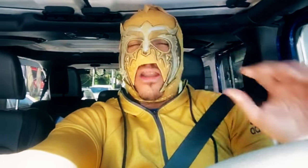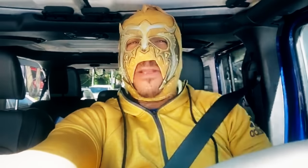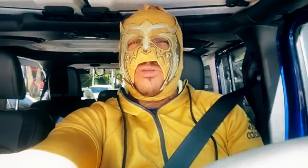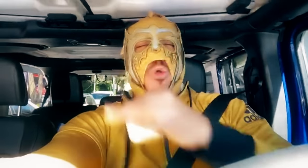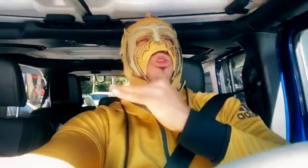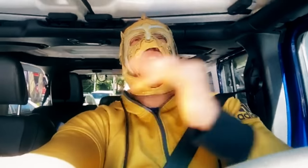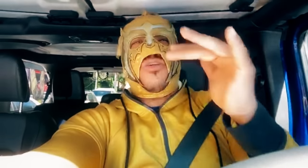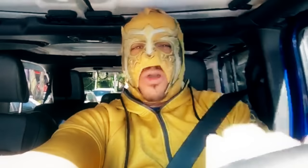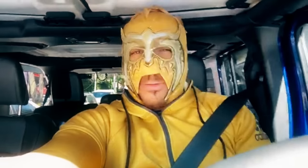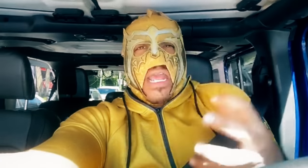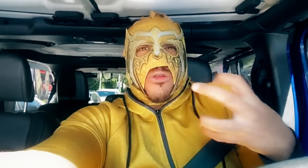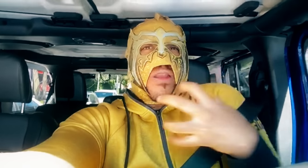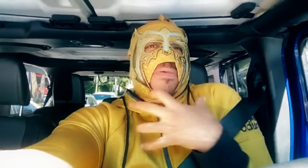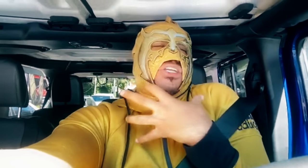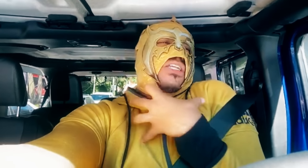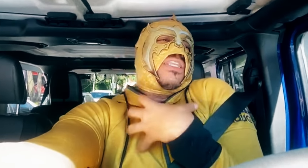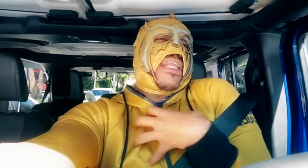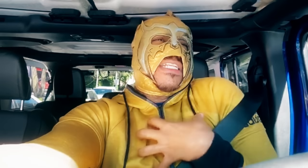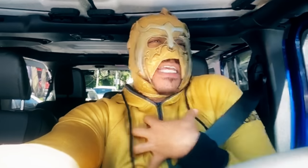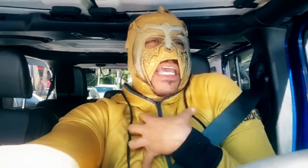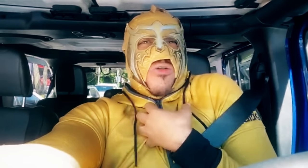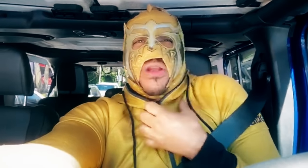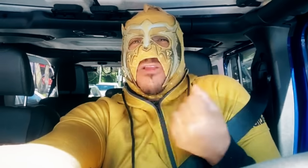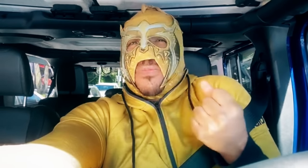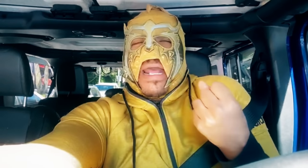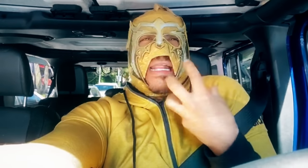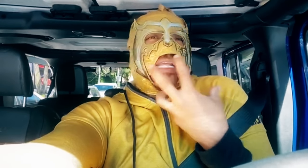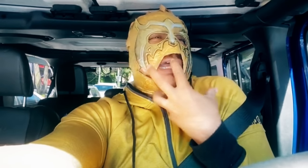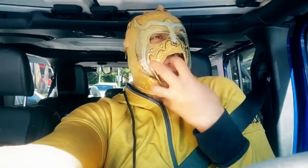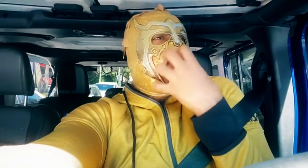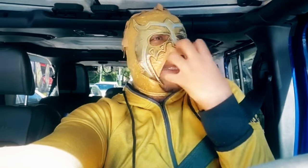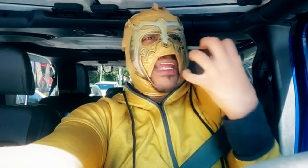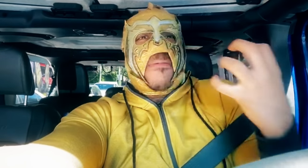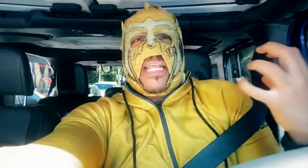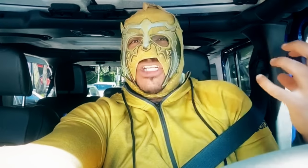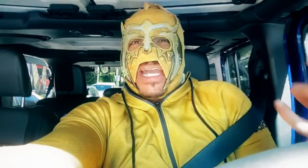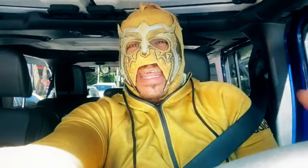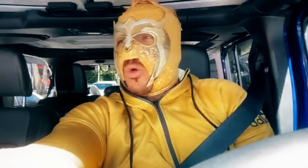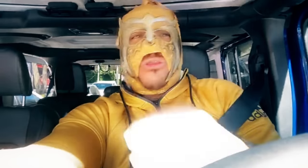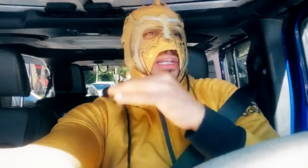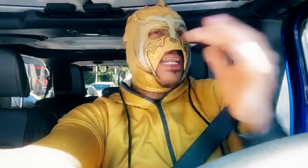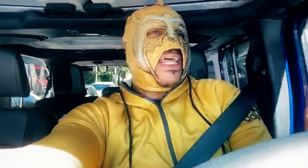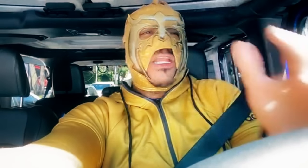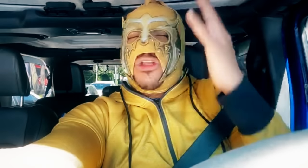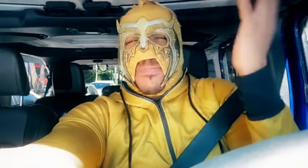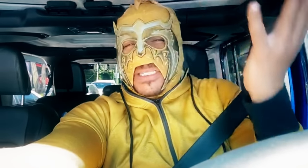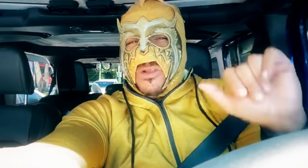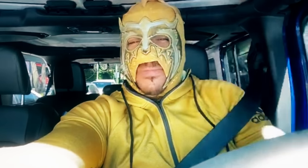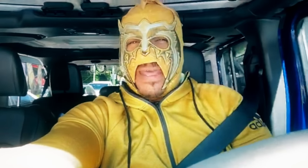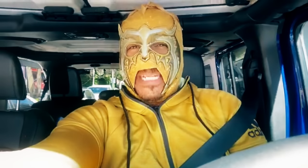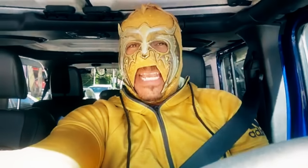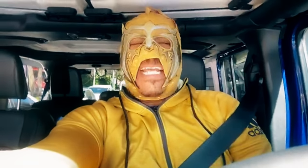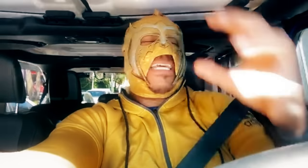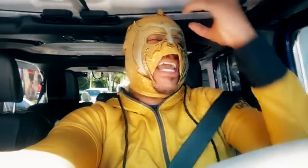puto coronavirus, güey? Un chingo, cabrón. Y tú la pinche ansiedad la estás aquí acumulando para estar como que te lleva la chingada cuando en realidad no te ha